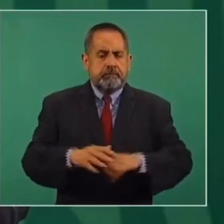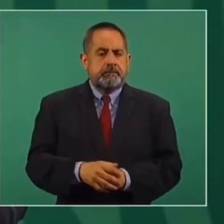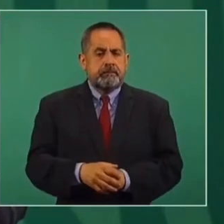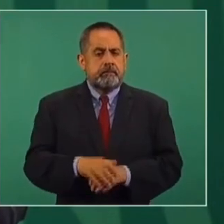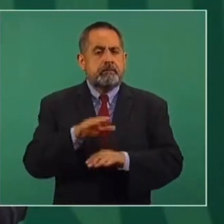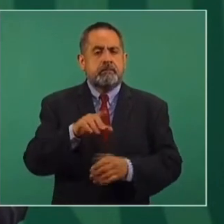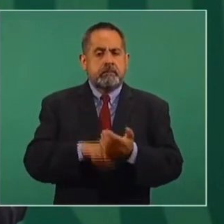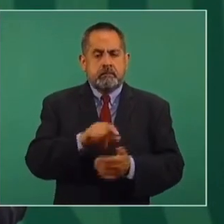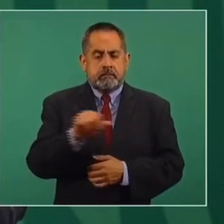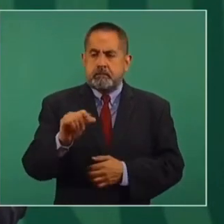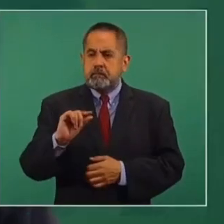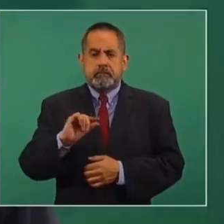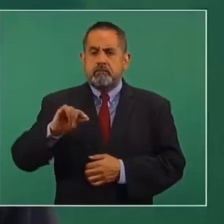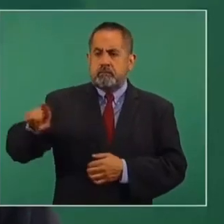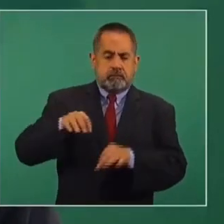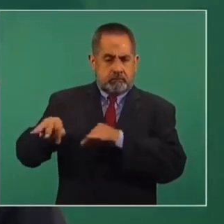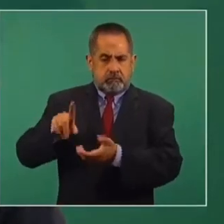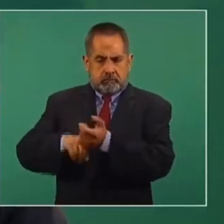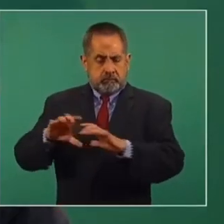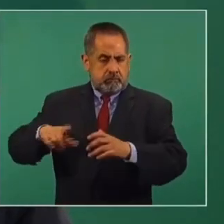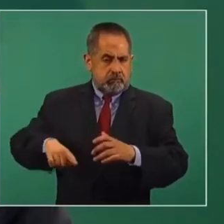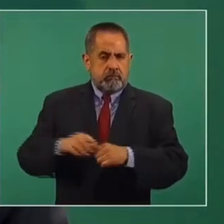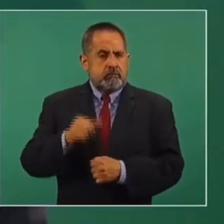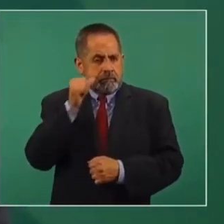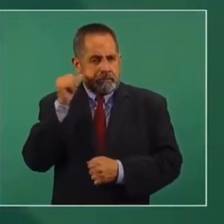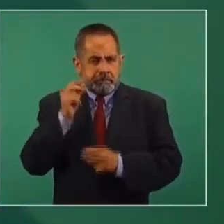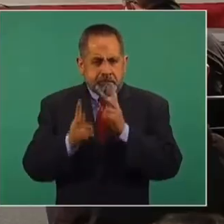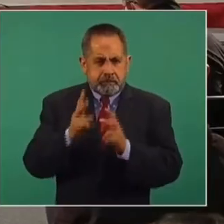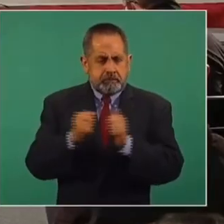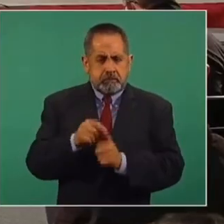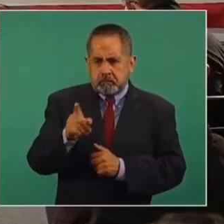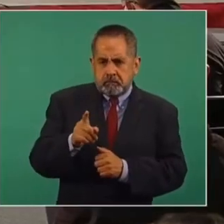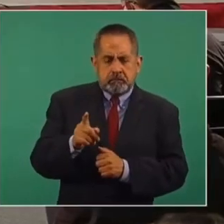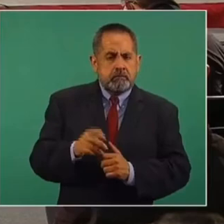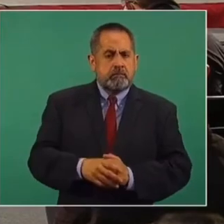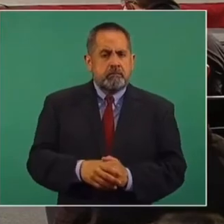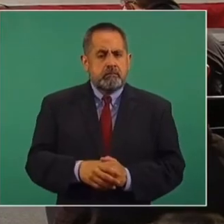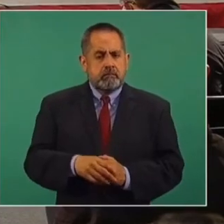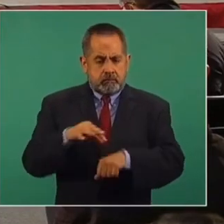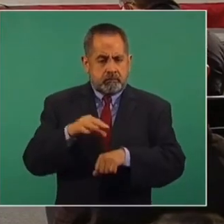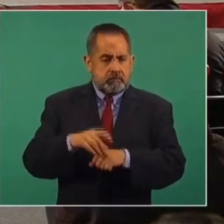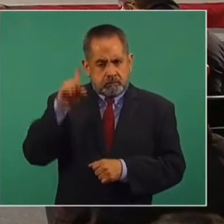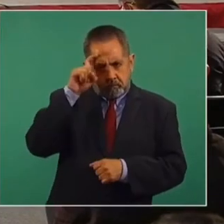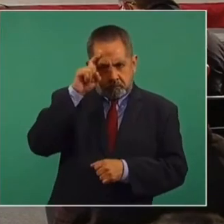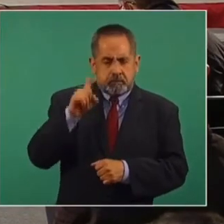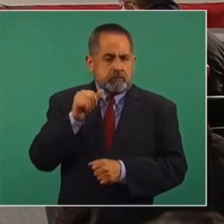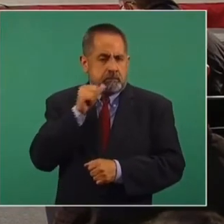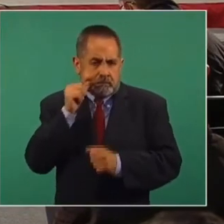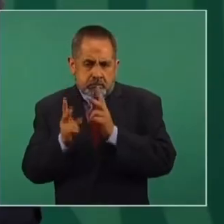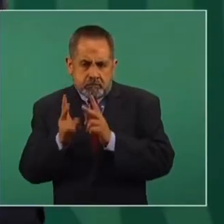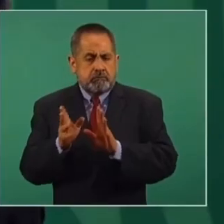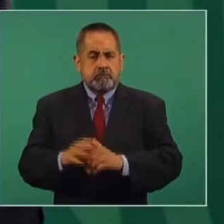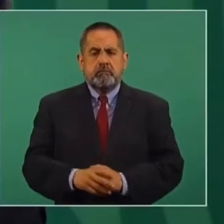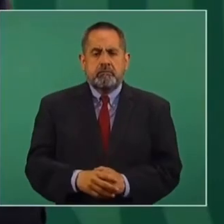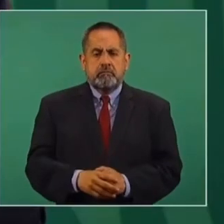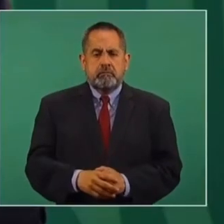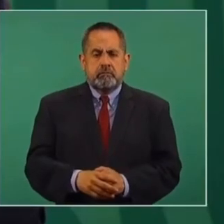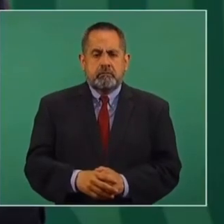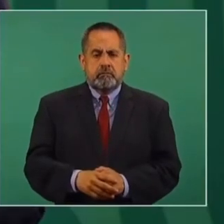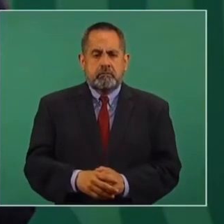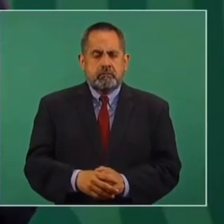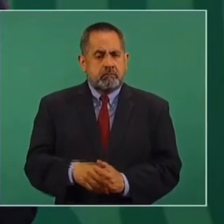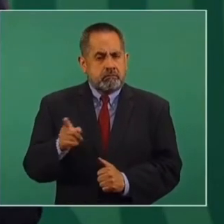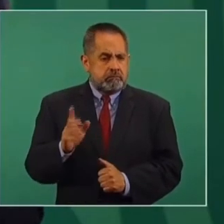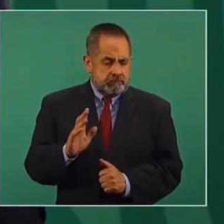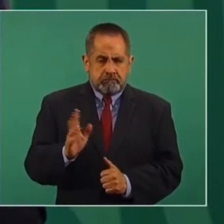Y en lo que corresponde a servidores públicos, pues ayer hablé con el doctor Hugo López-Gatell y